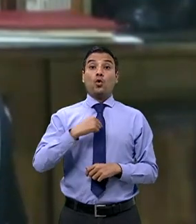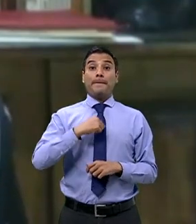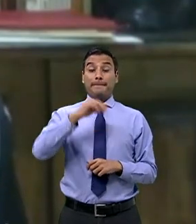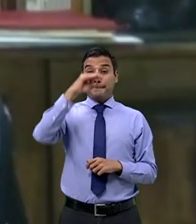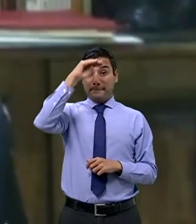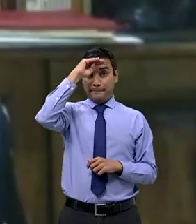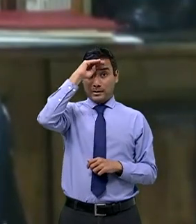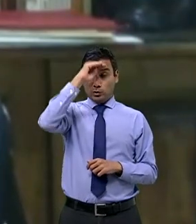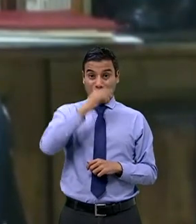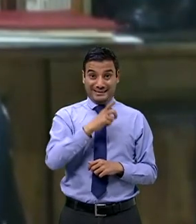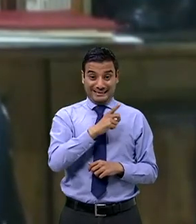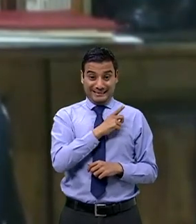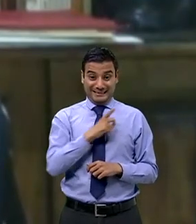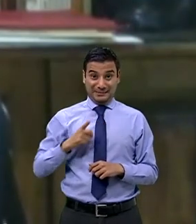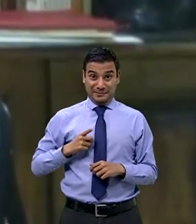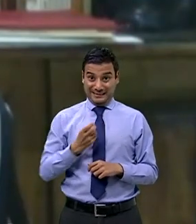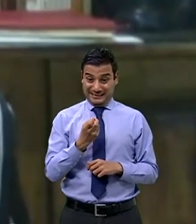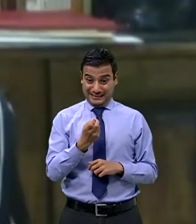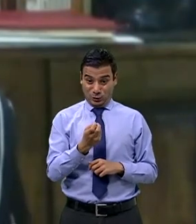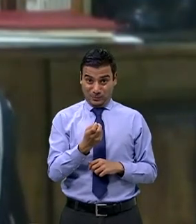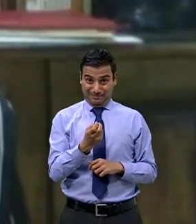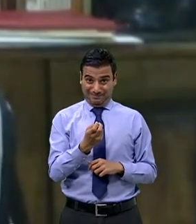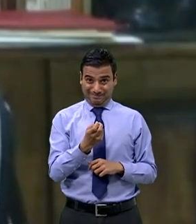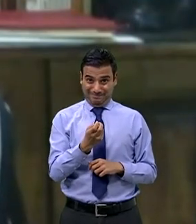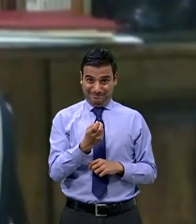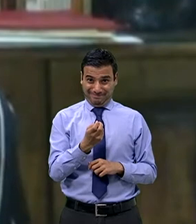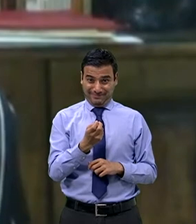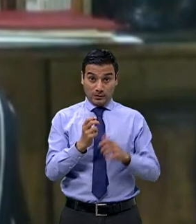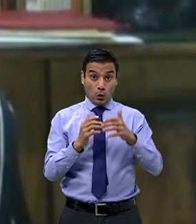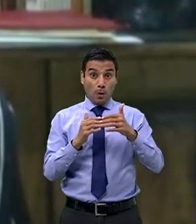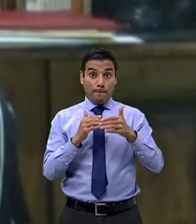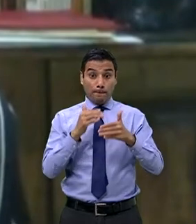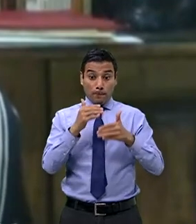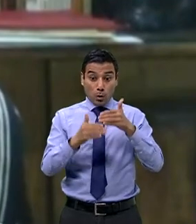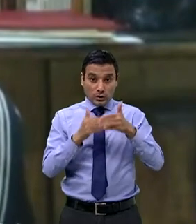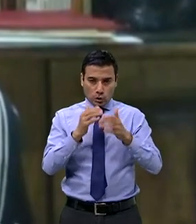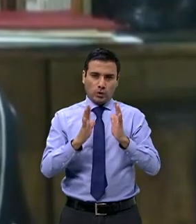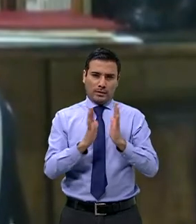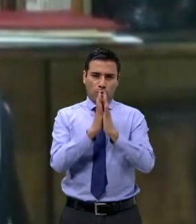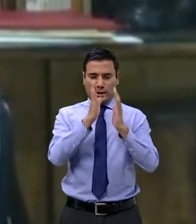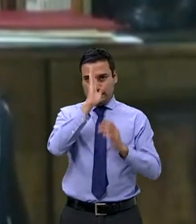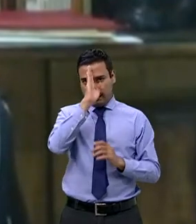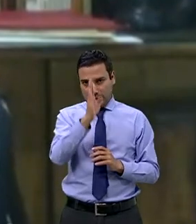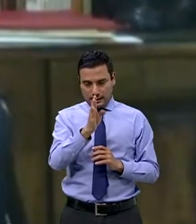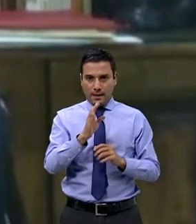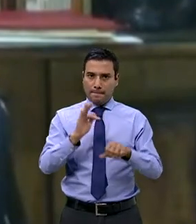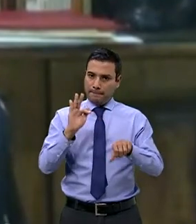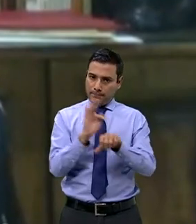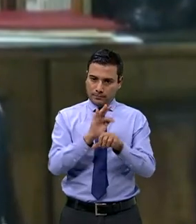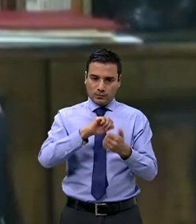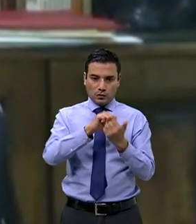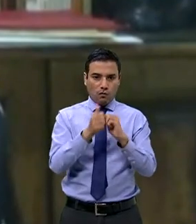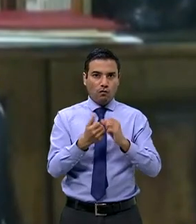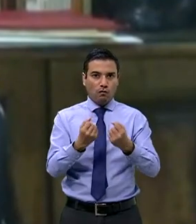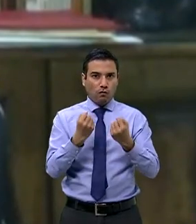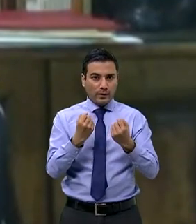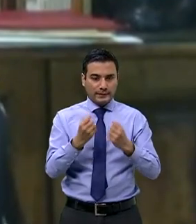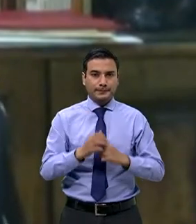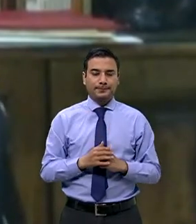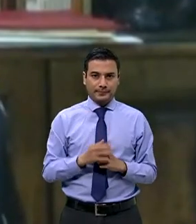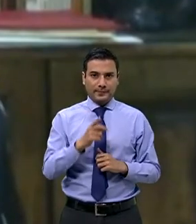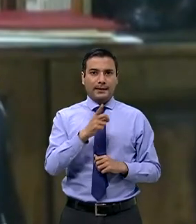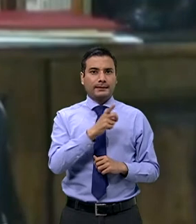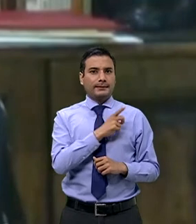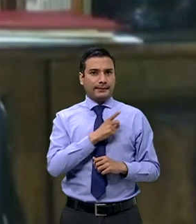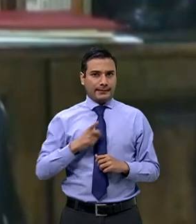este tipo de procesos de democracia directa tenemos que dar ese paso a ser una democracia